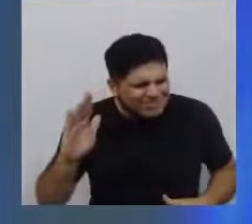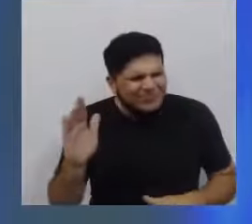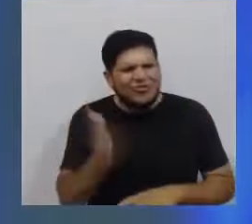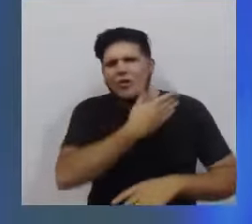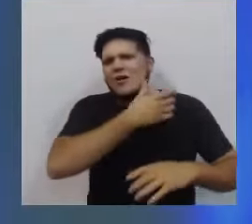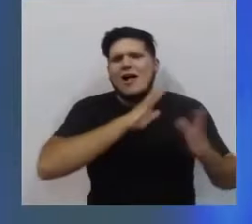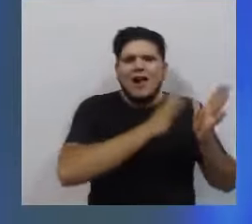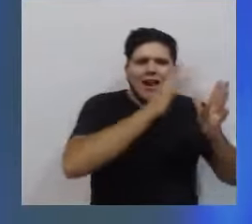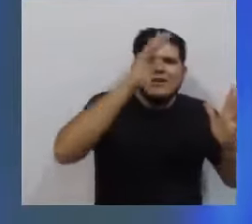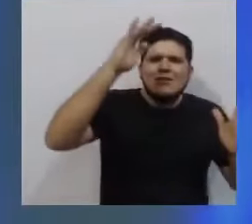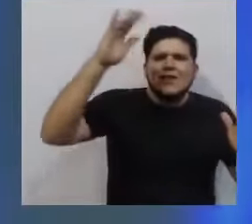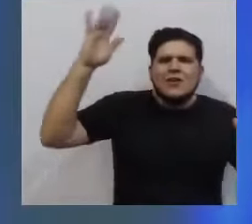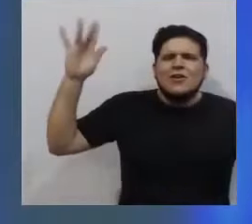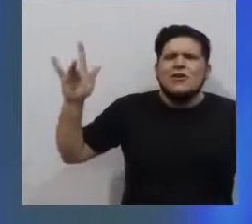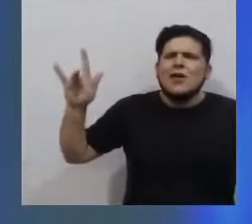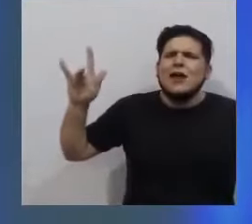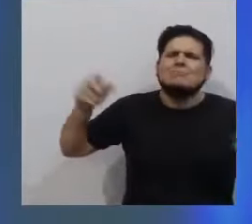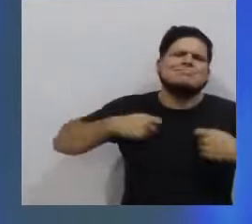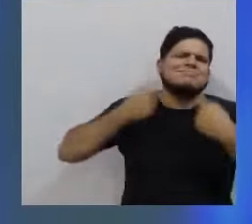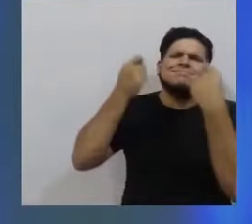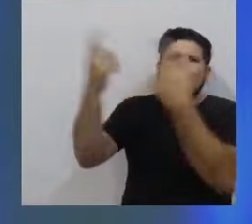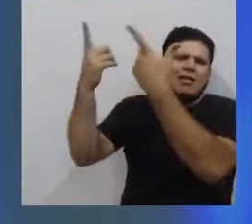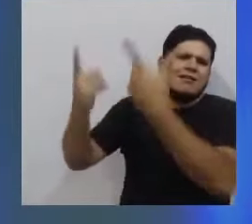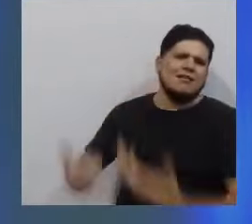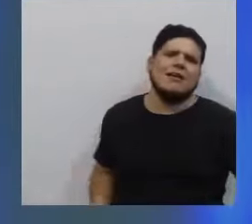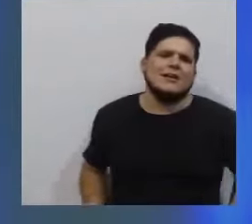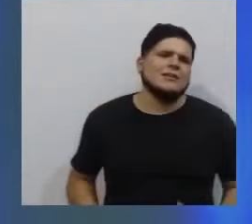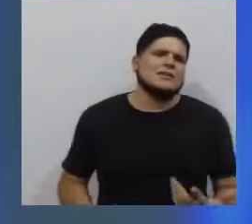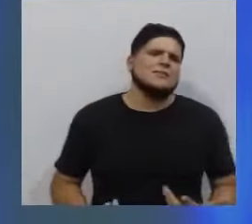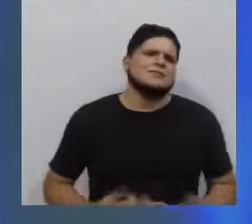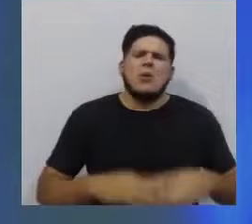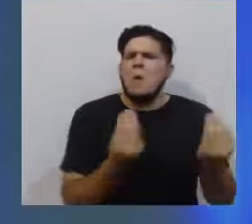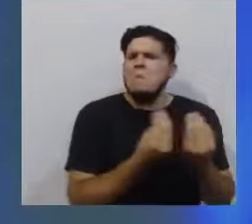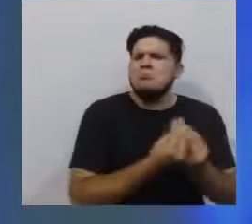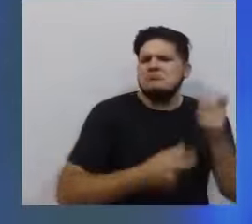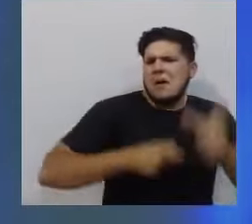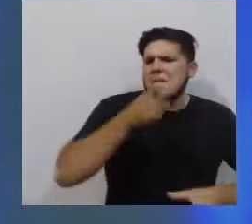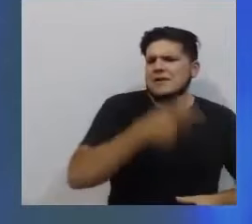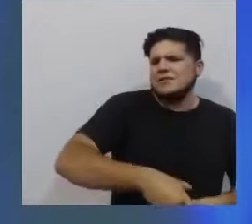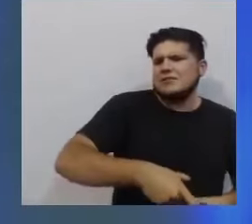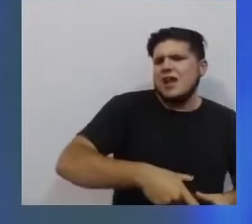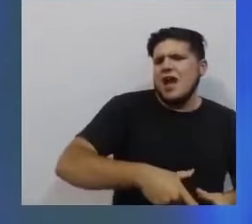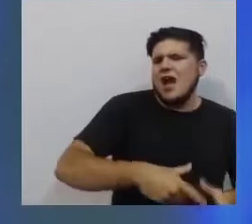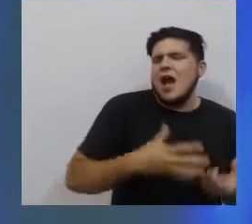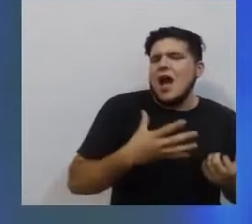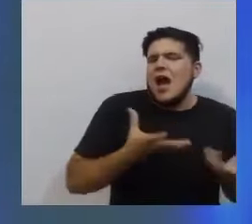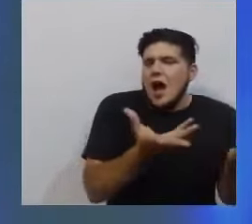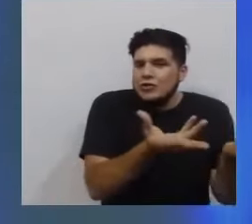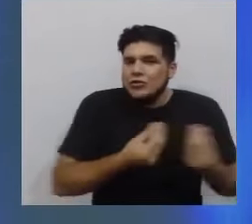mal mucho no te apoyan cuando te va bien muchos no entienden tus desafíos ahora cuando le crees a